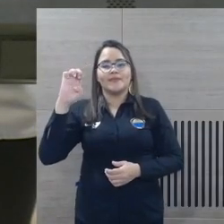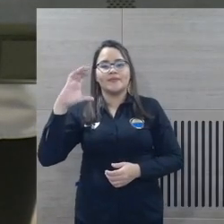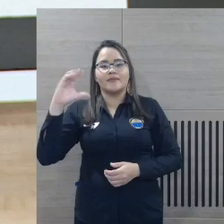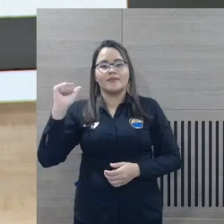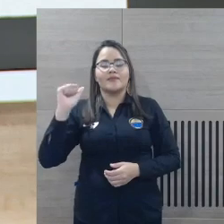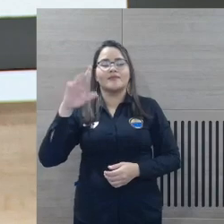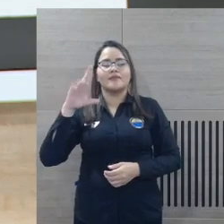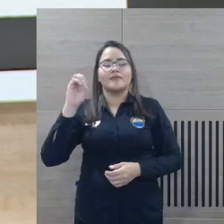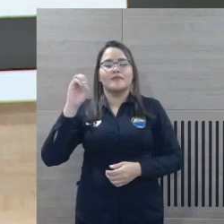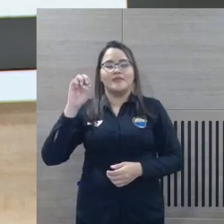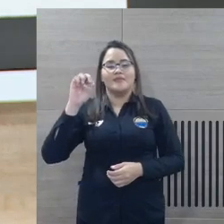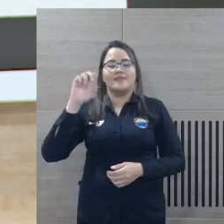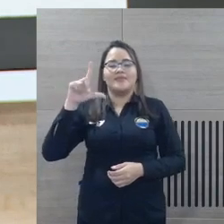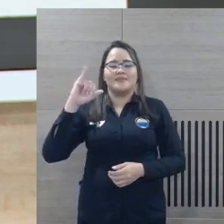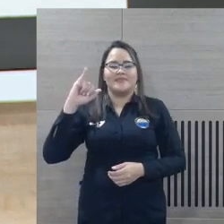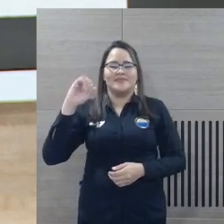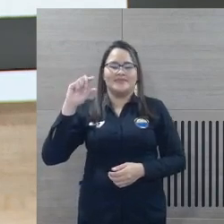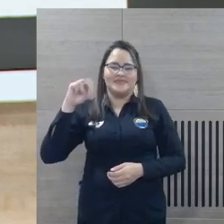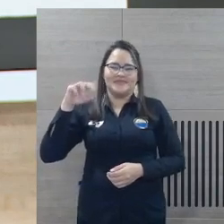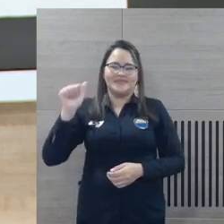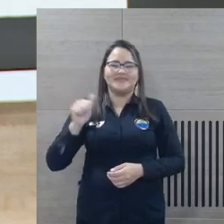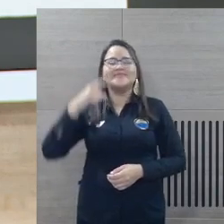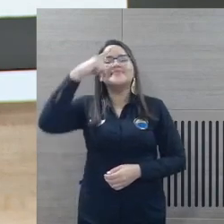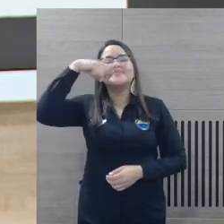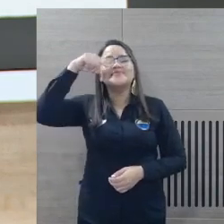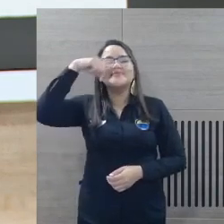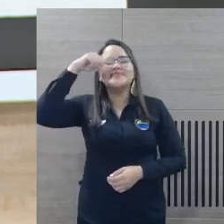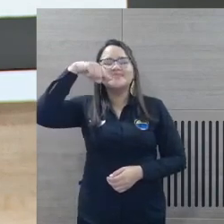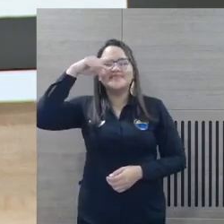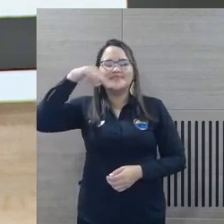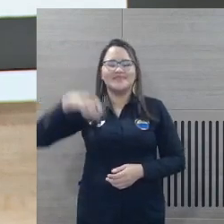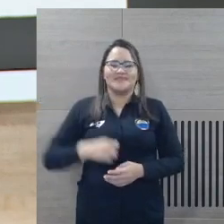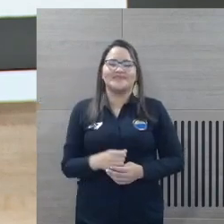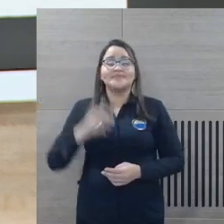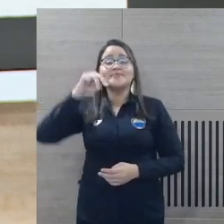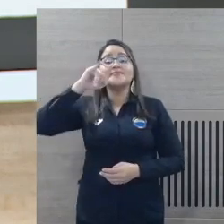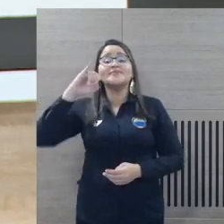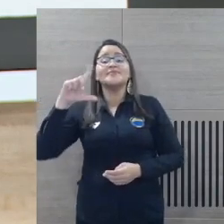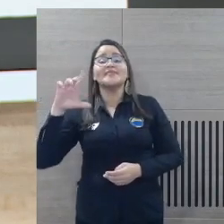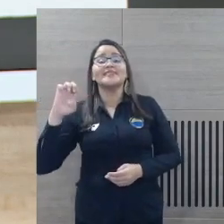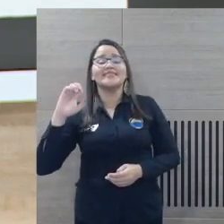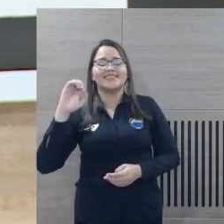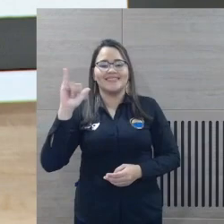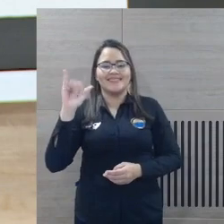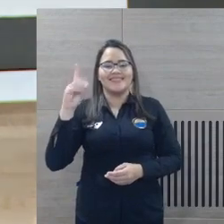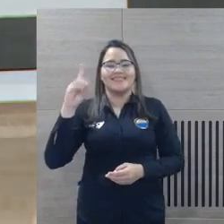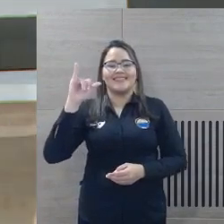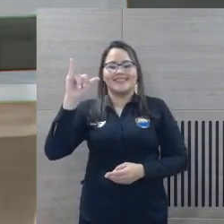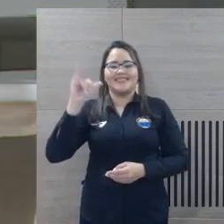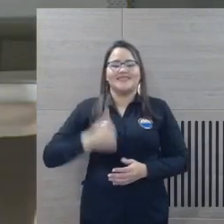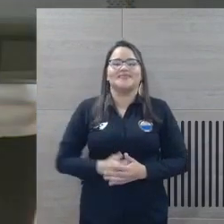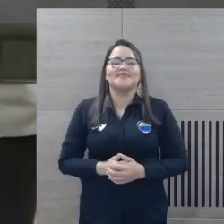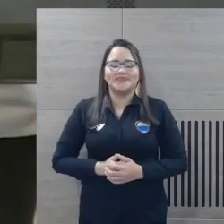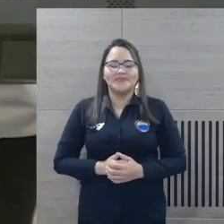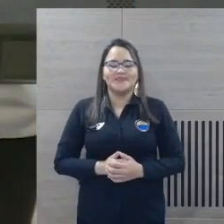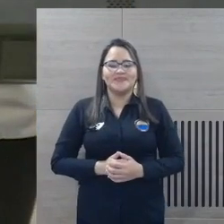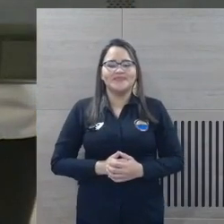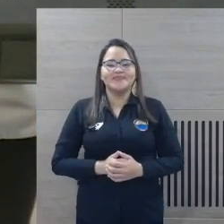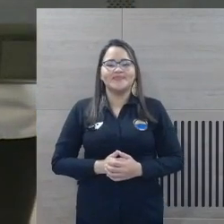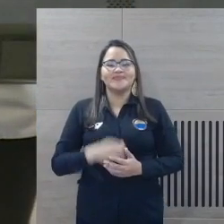Villanueva. Miladys Beatriz Castillo Arcón. Cindy Lorena Castillo Fernández. Juan Bautista Celi